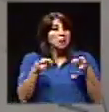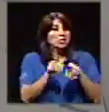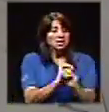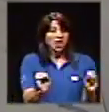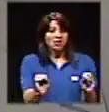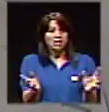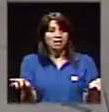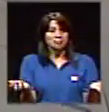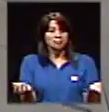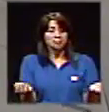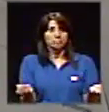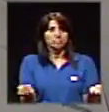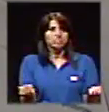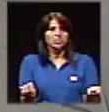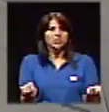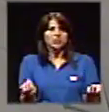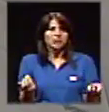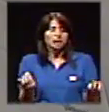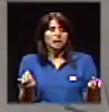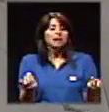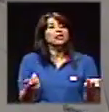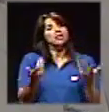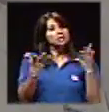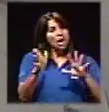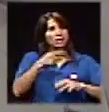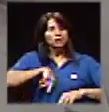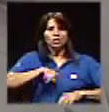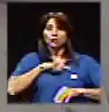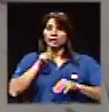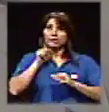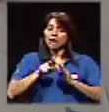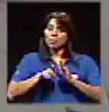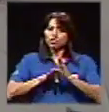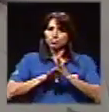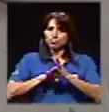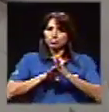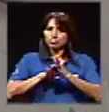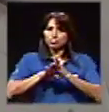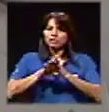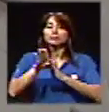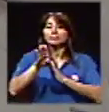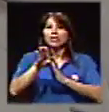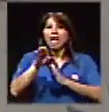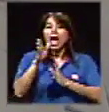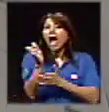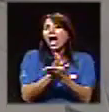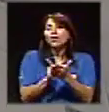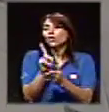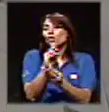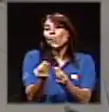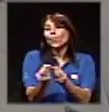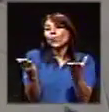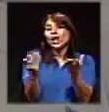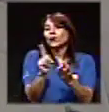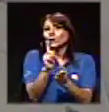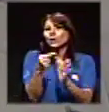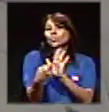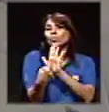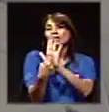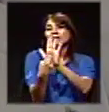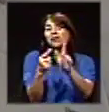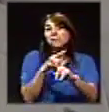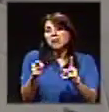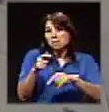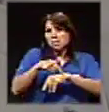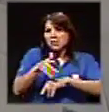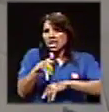veces, y dar el paso hacia lo que no es tal vez muy popular, muy visible, pero que en el mediano plazo es lo que nos puede